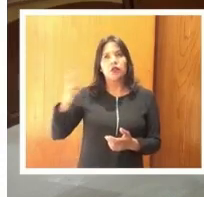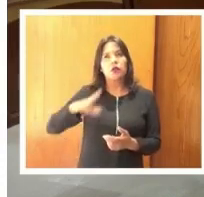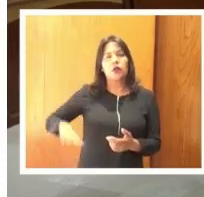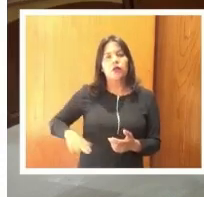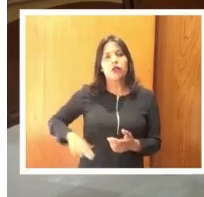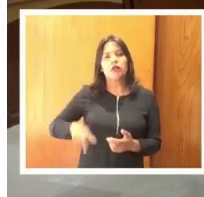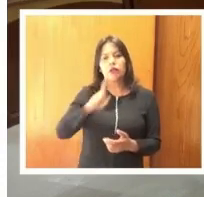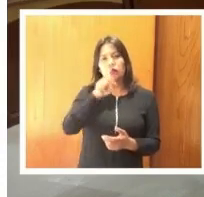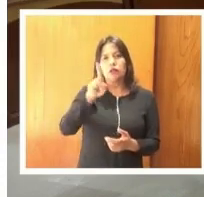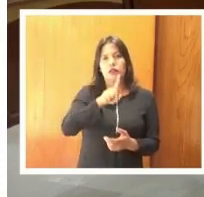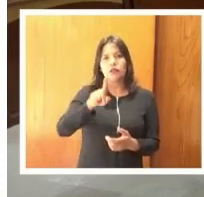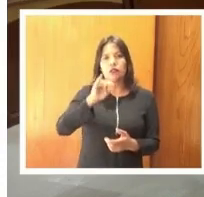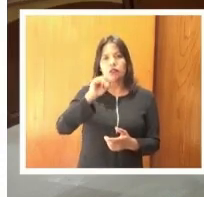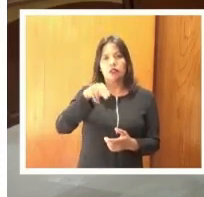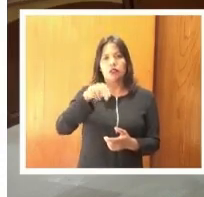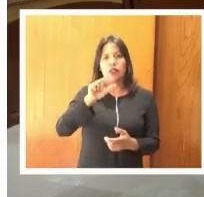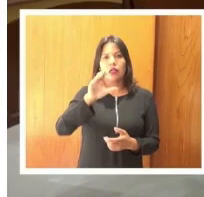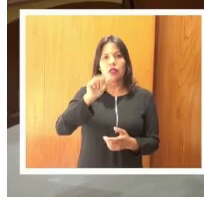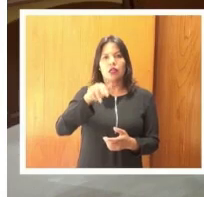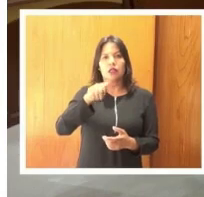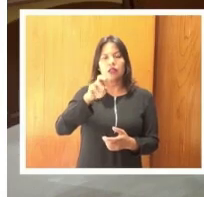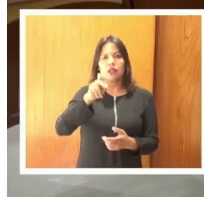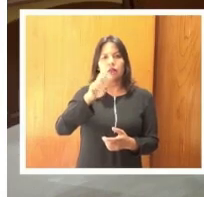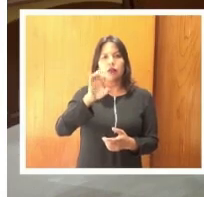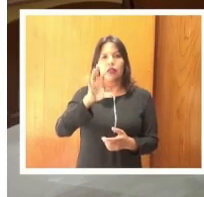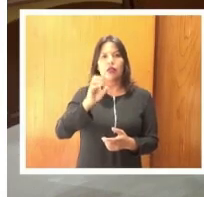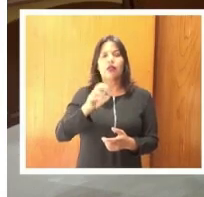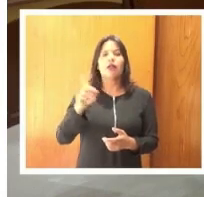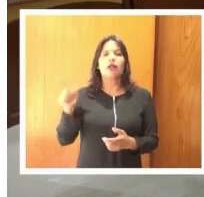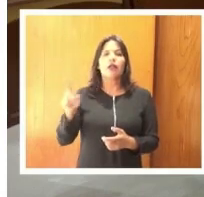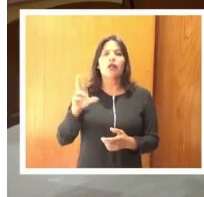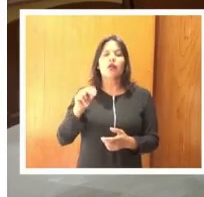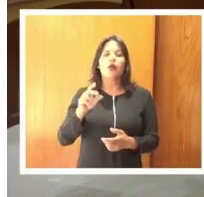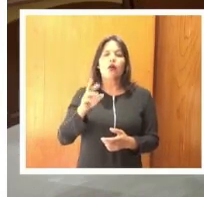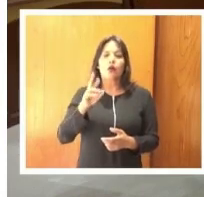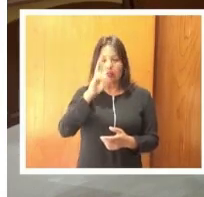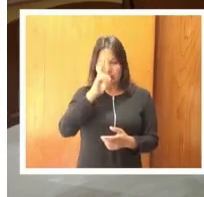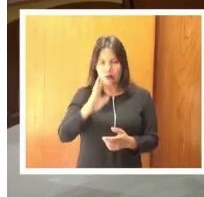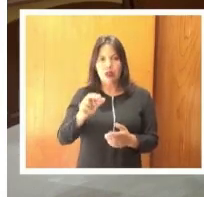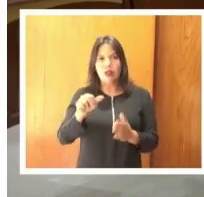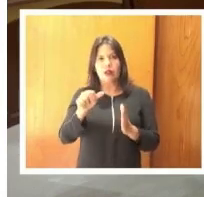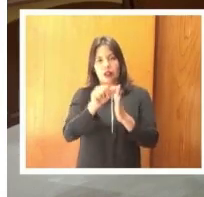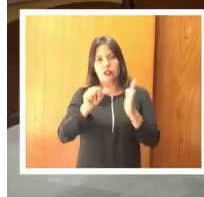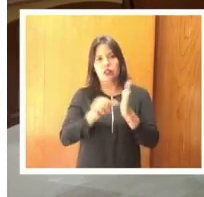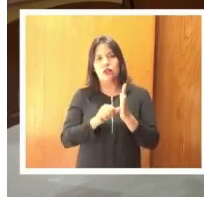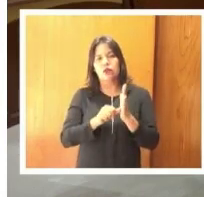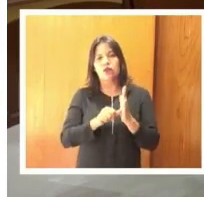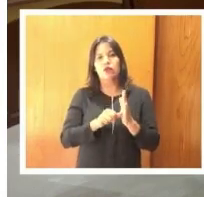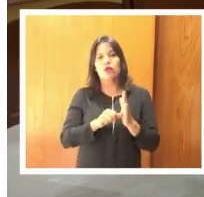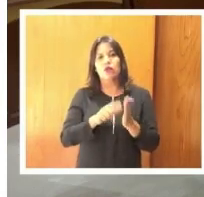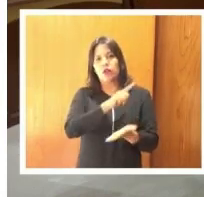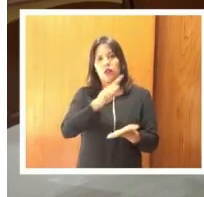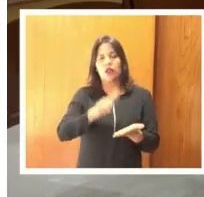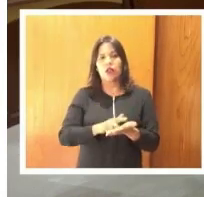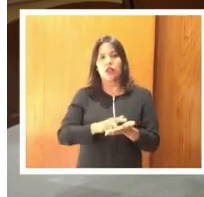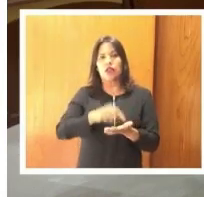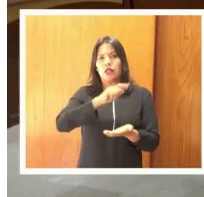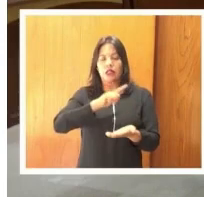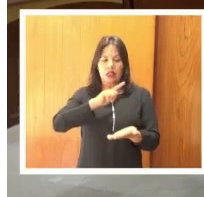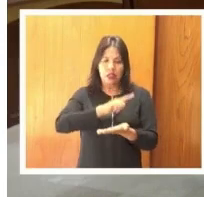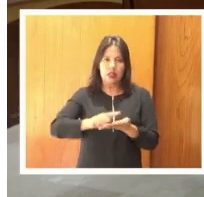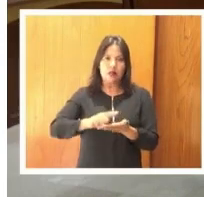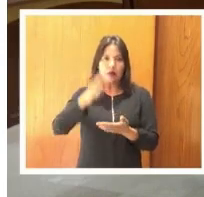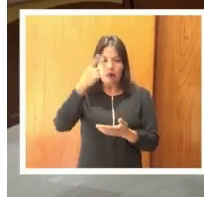en materia de transparencia, de conformidad con el artículo 223, párrafo tercero, de la Ley de Transparencia y Acceso a la